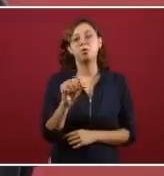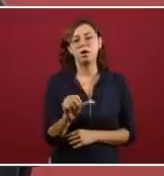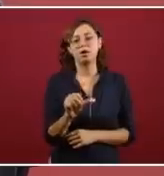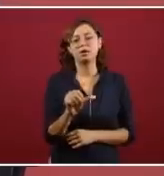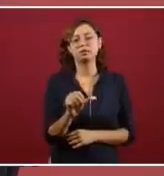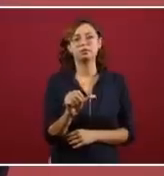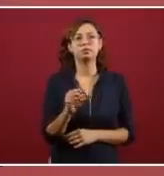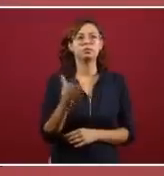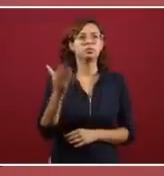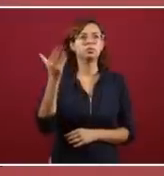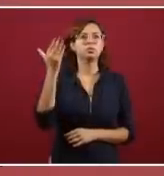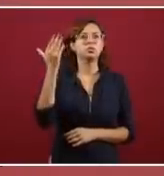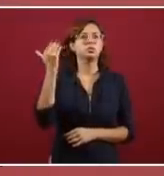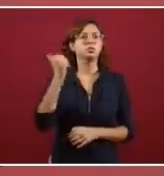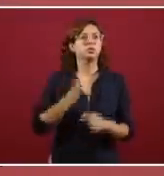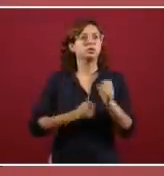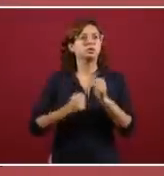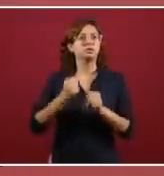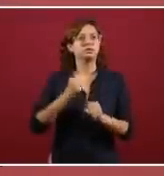en aquel entonces,